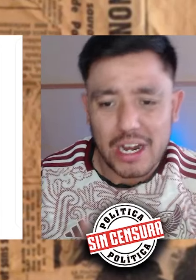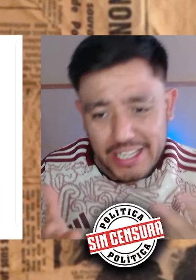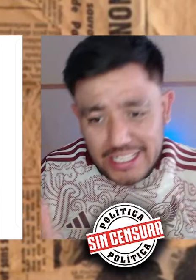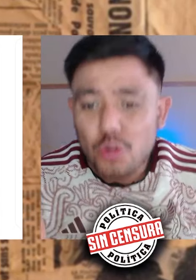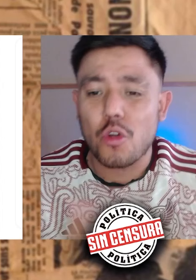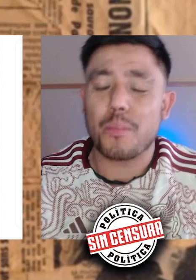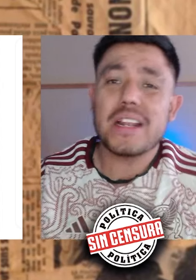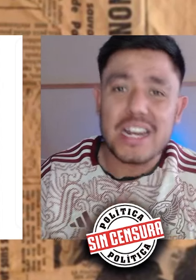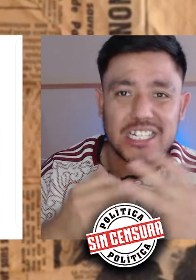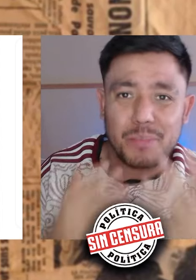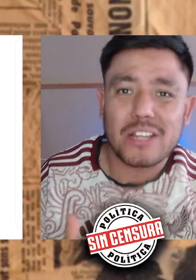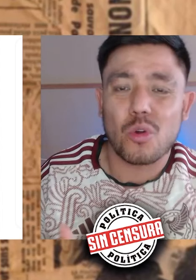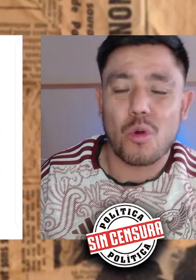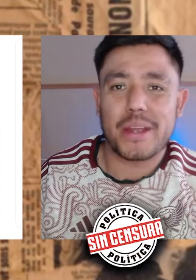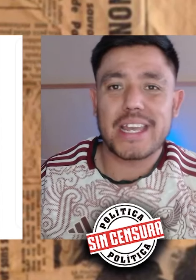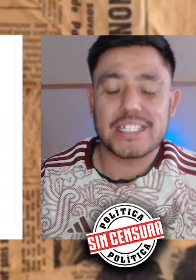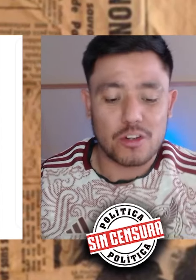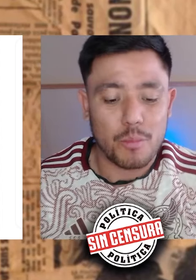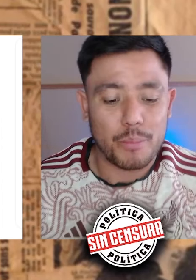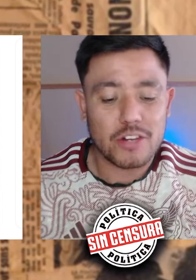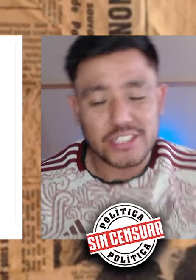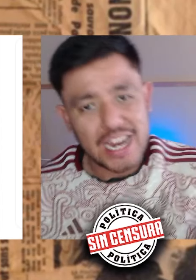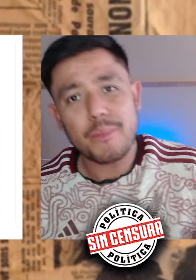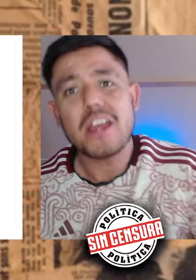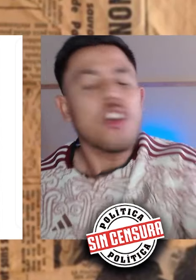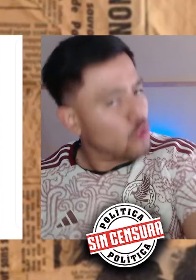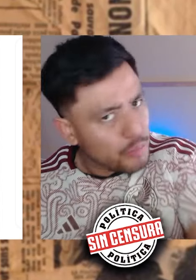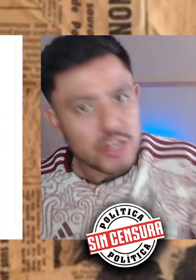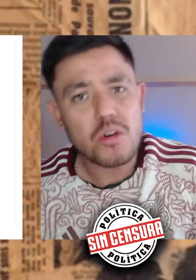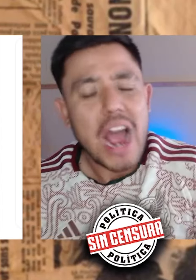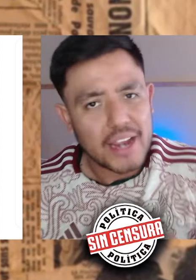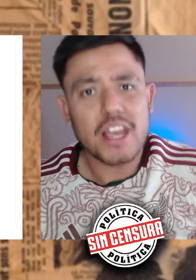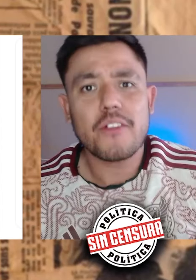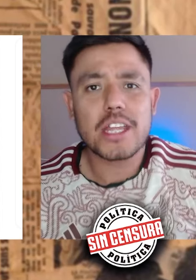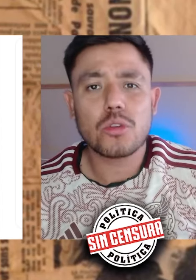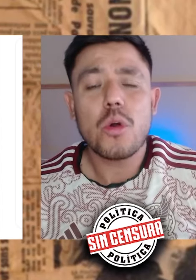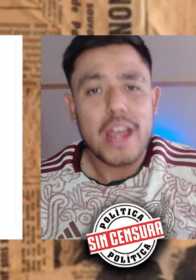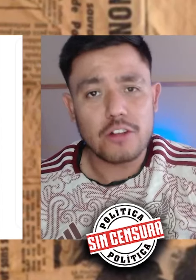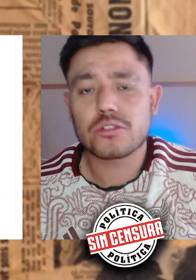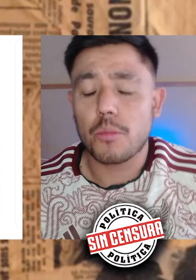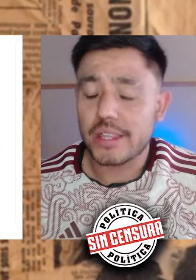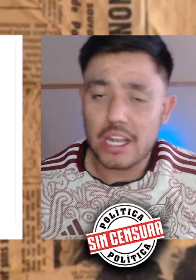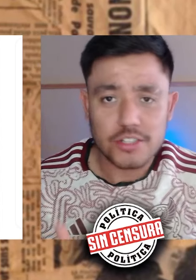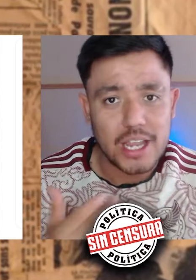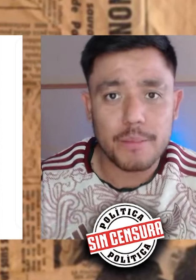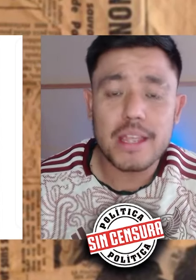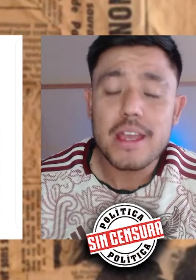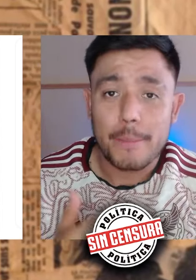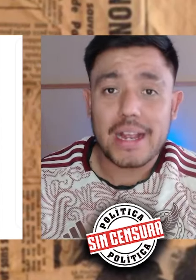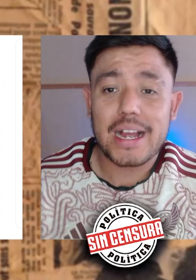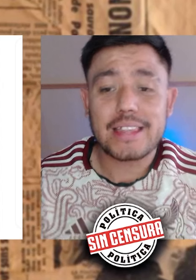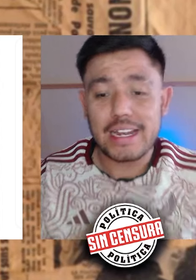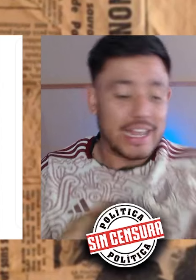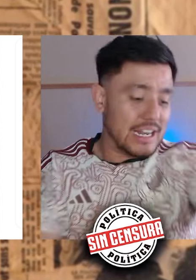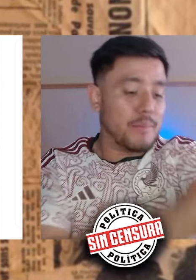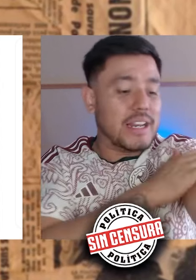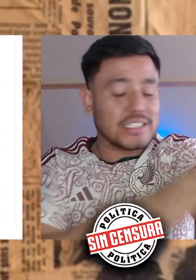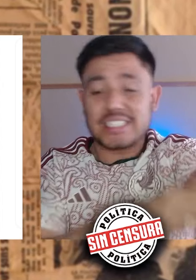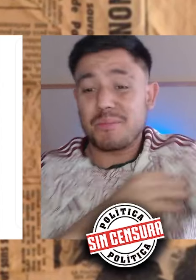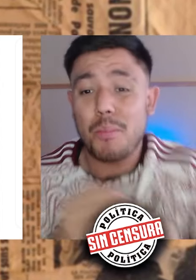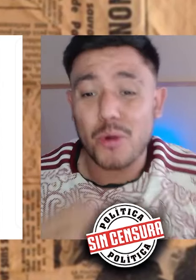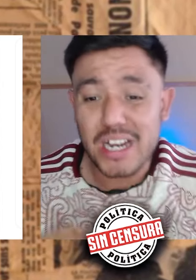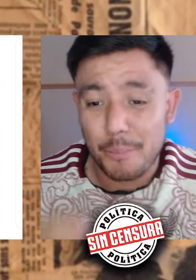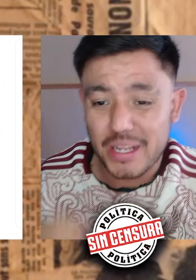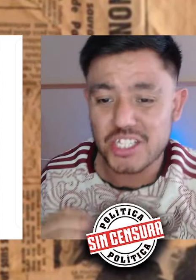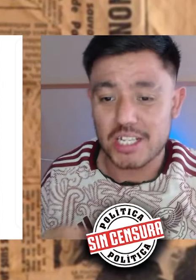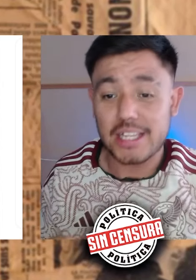electoral qué es lo que opina al respecto compañeras y compañeros Déjame tu opinión aquí abajito en los comentarios que a mí me encanta leerla mire